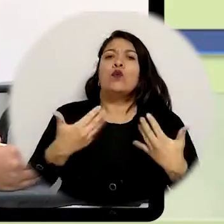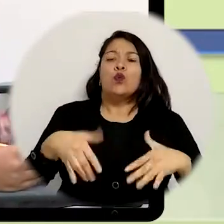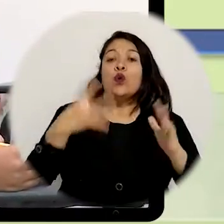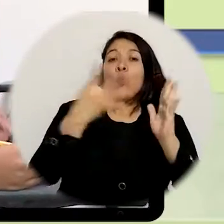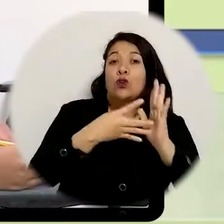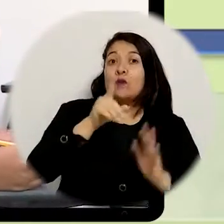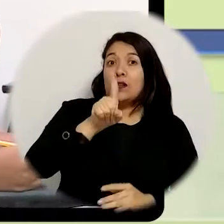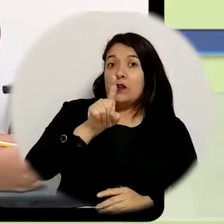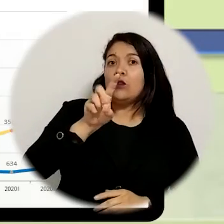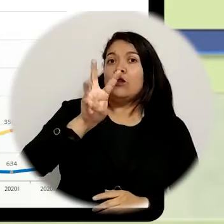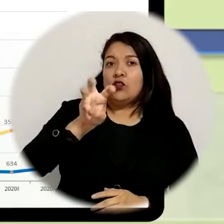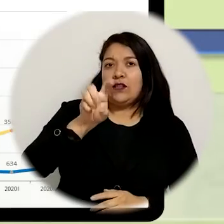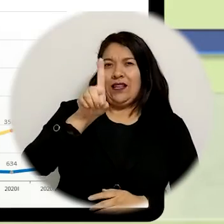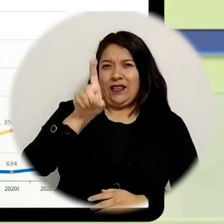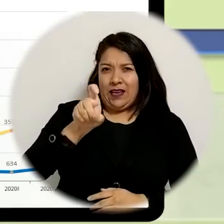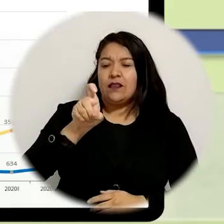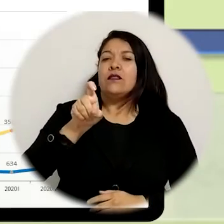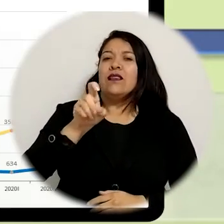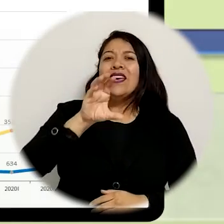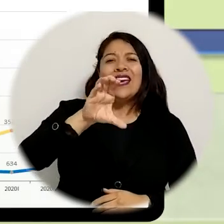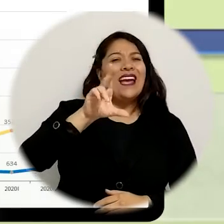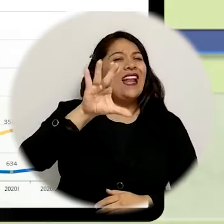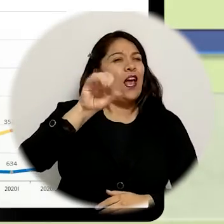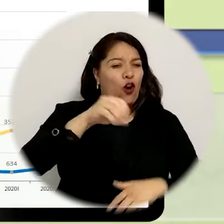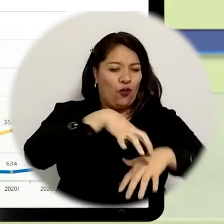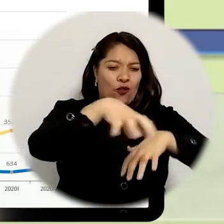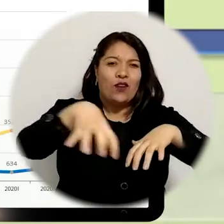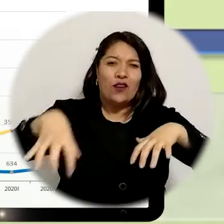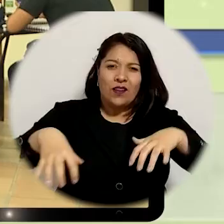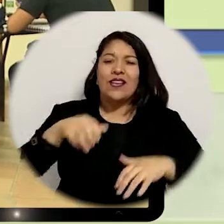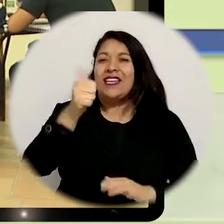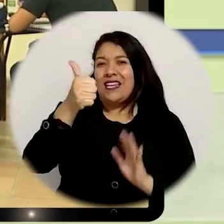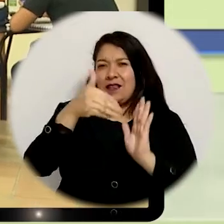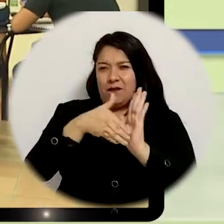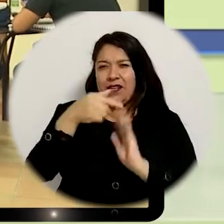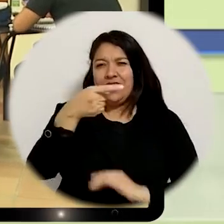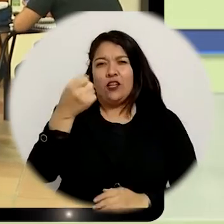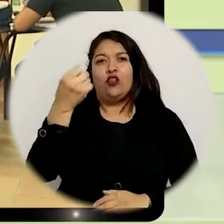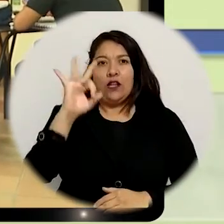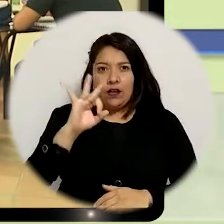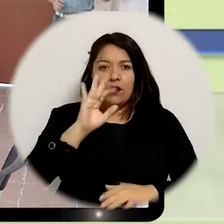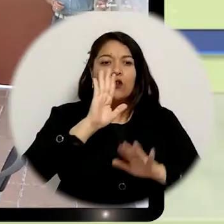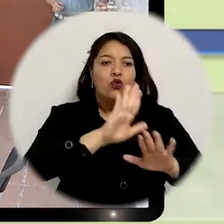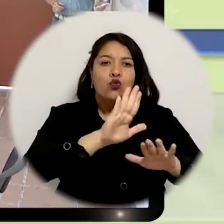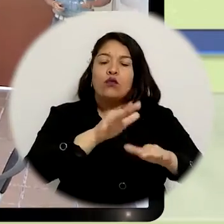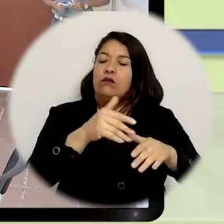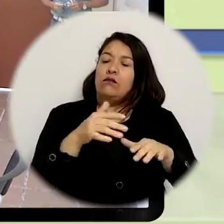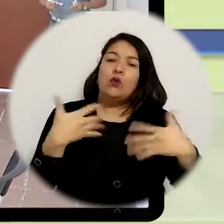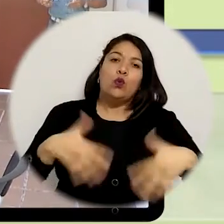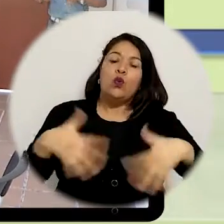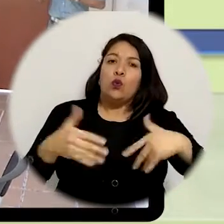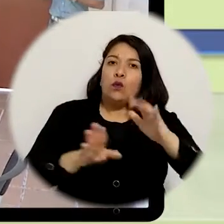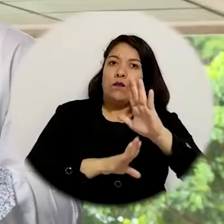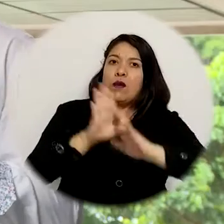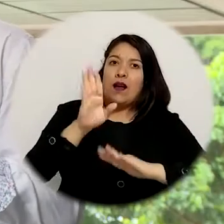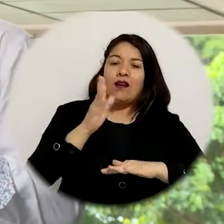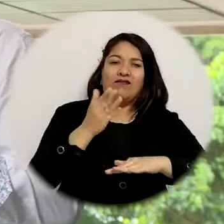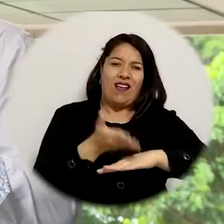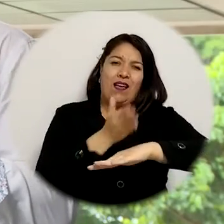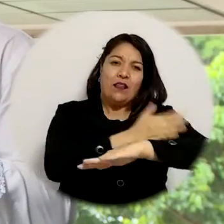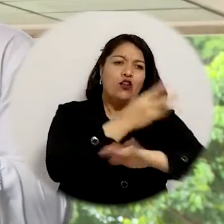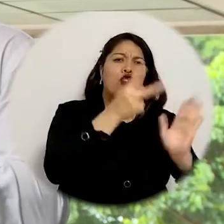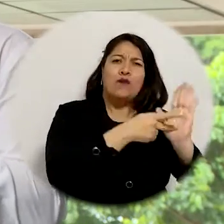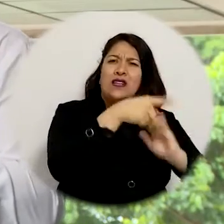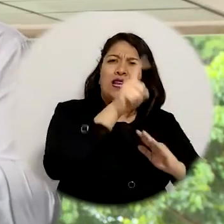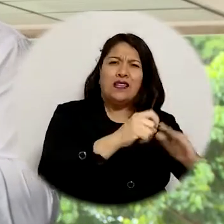en 4.186 del CREO y en 1.113 de Pobrado. En el 2016, estábamos por debajo en todas